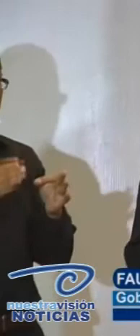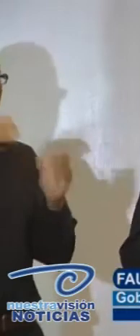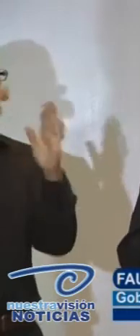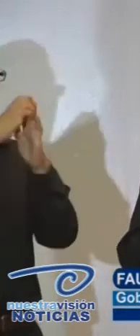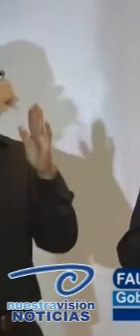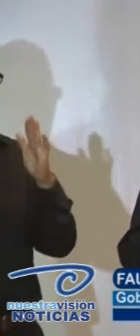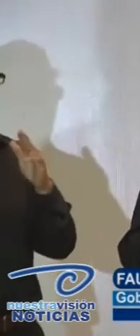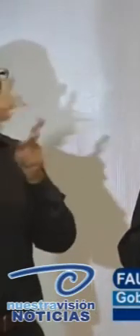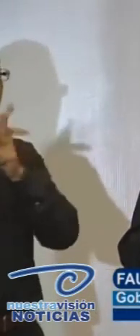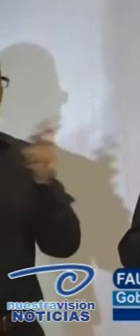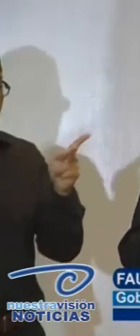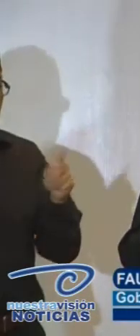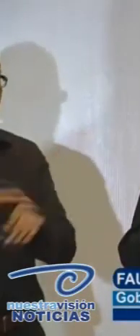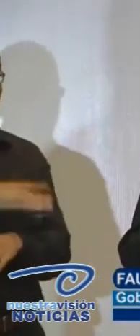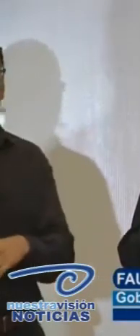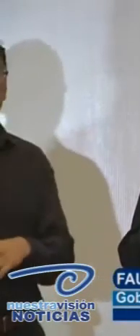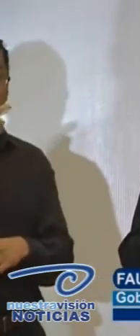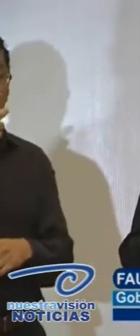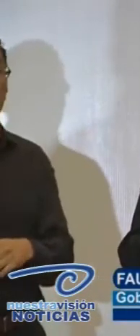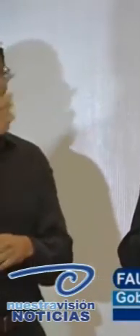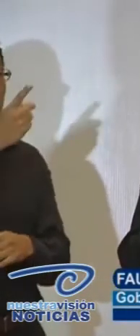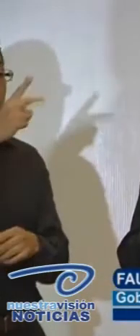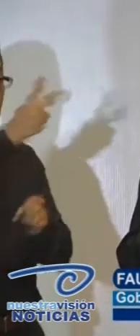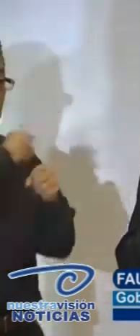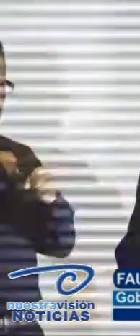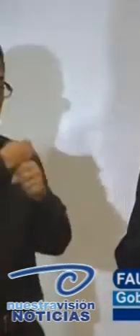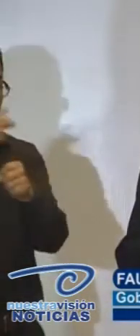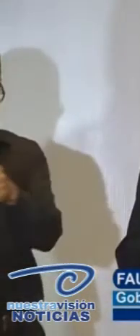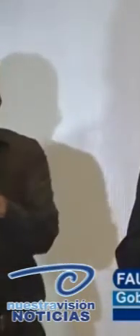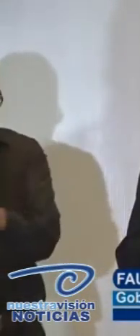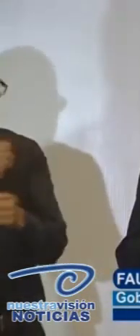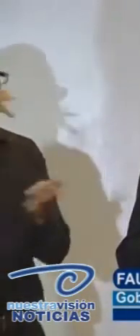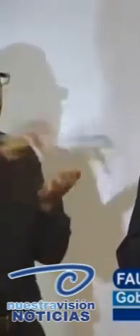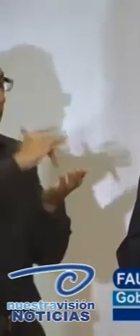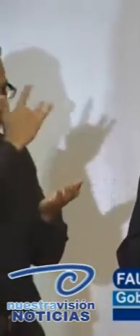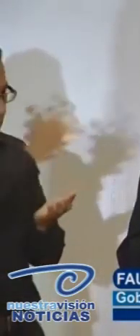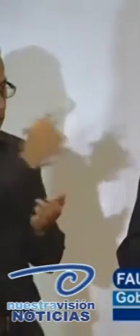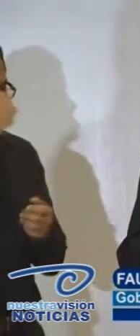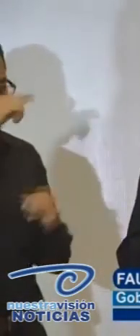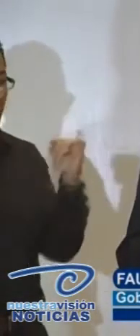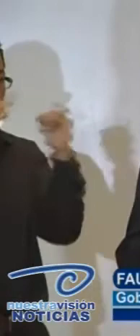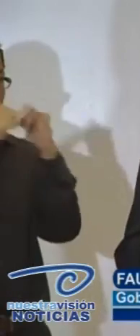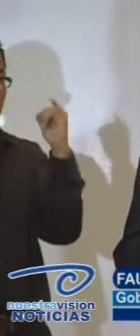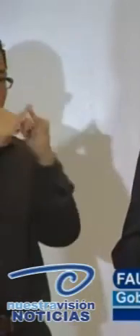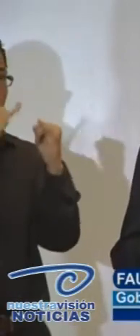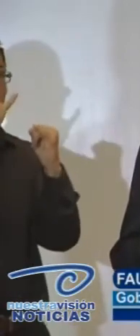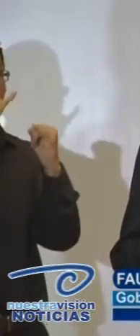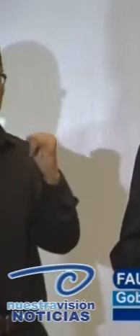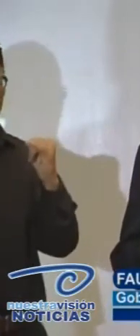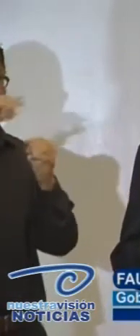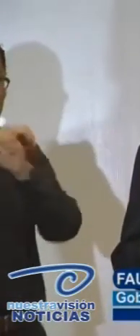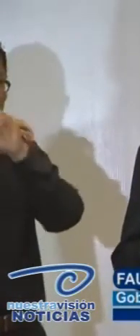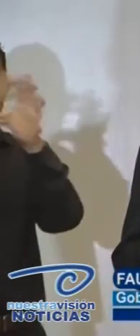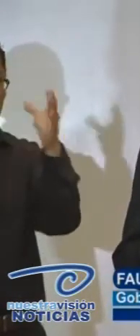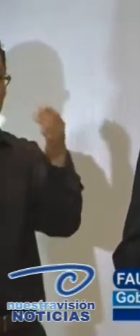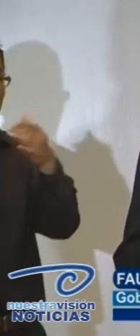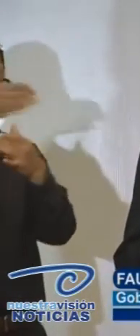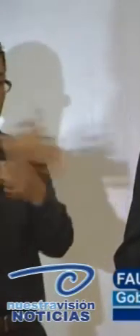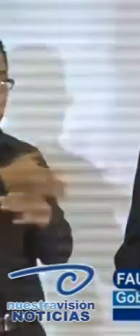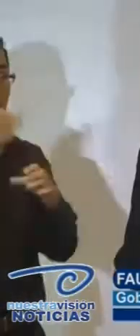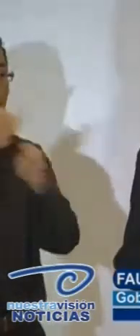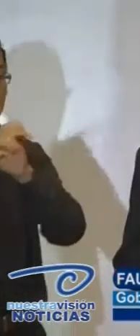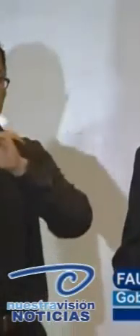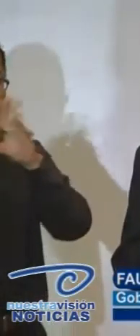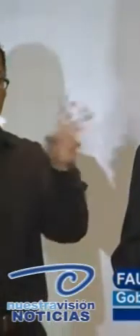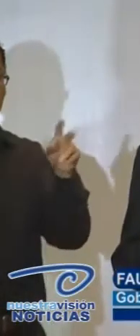público. Por ello, agradezco la invitación que me ha hecho el Instituto para la Transparencia y Acceso a la Información